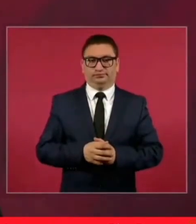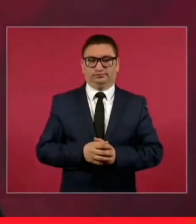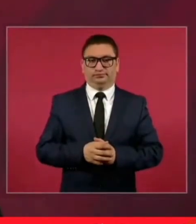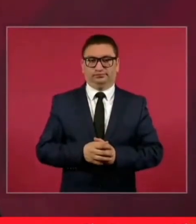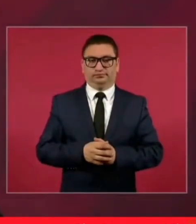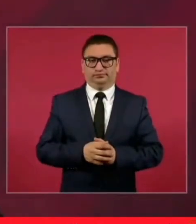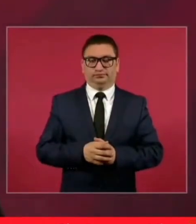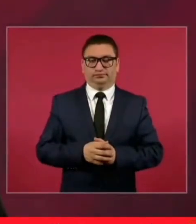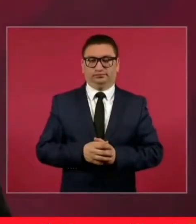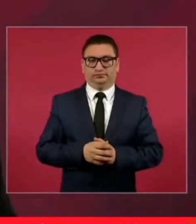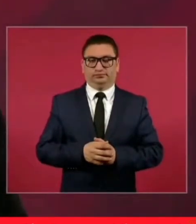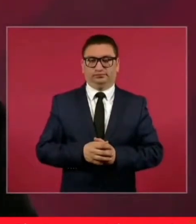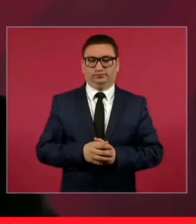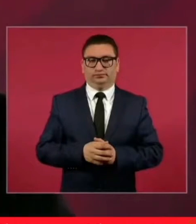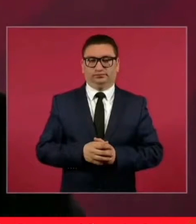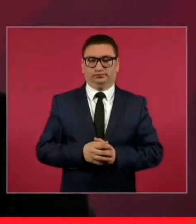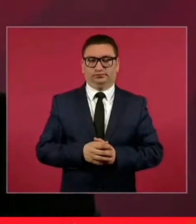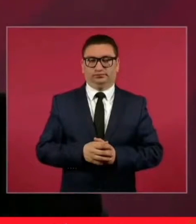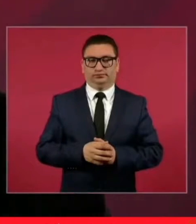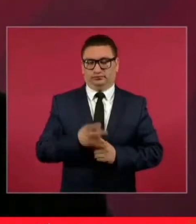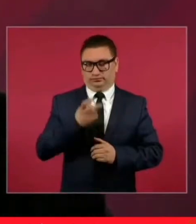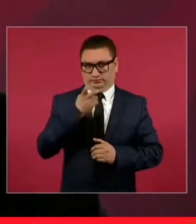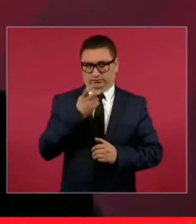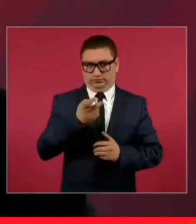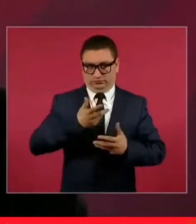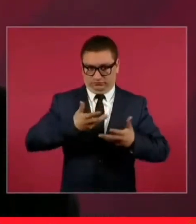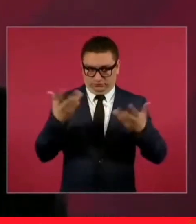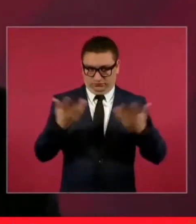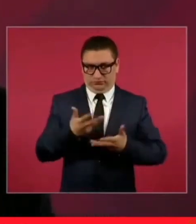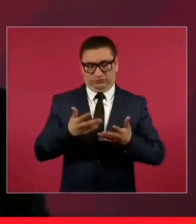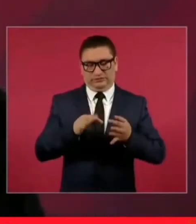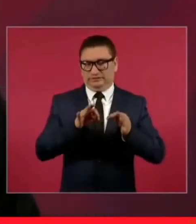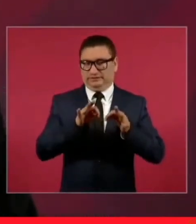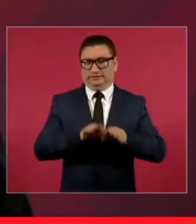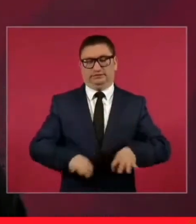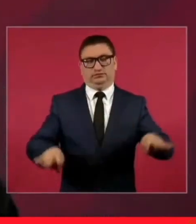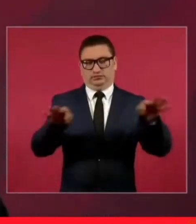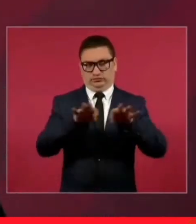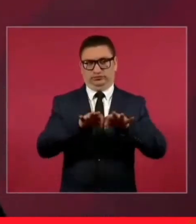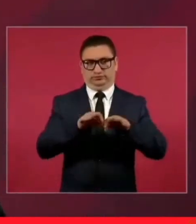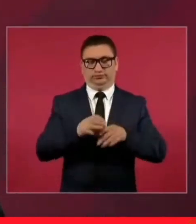ese es un primer paso importantísimo,